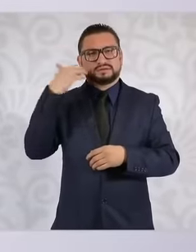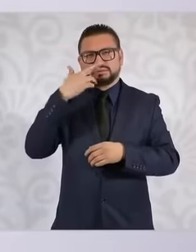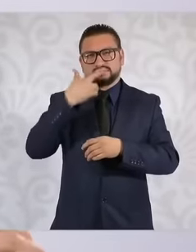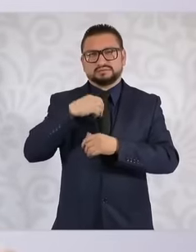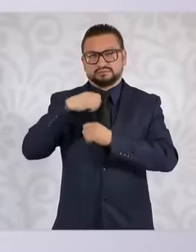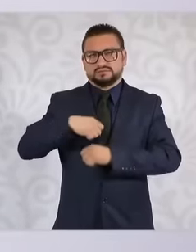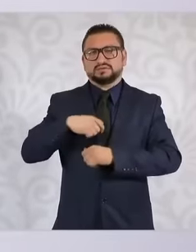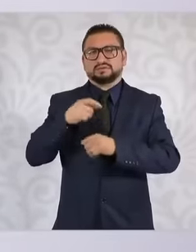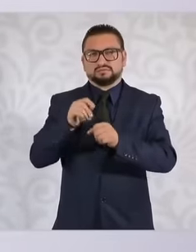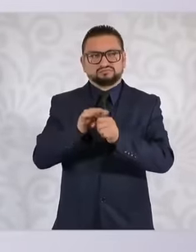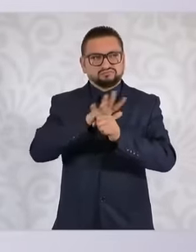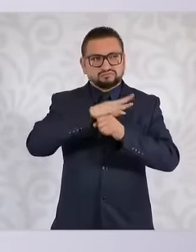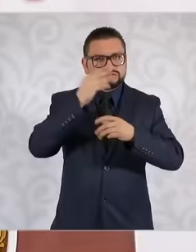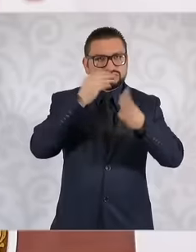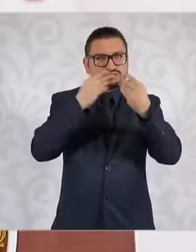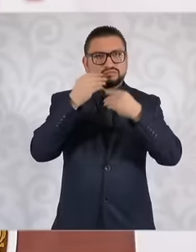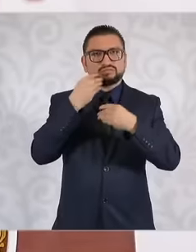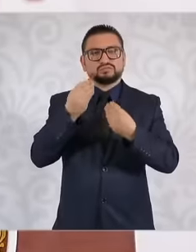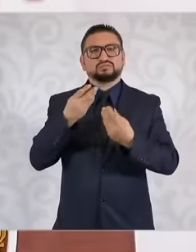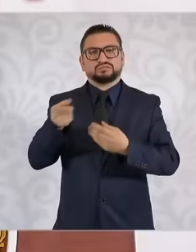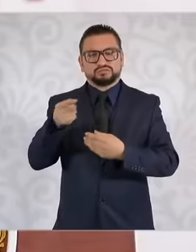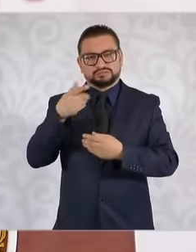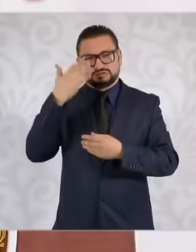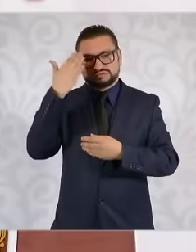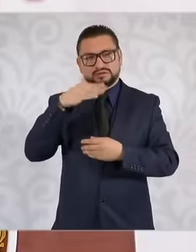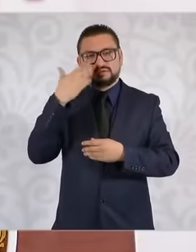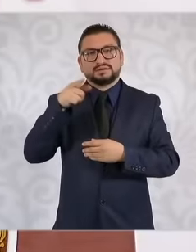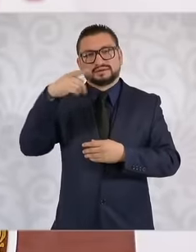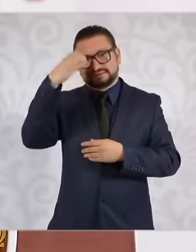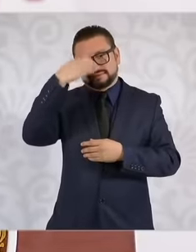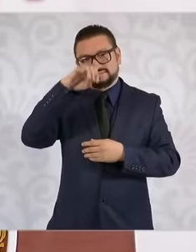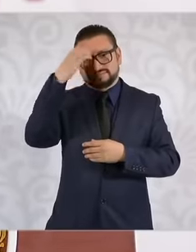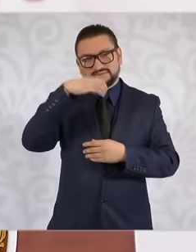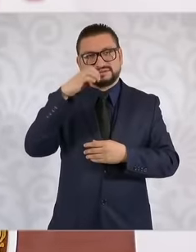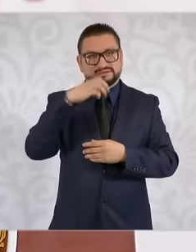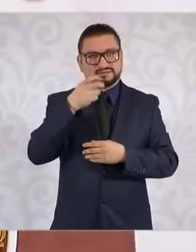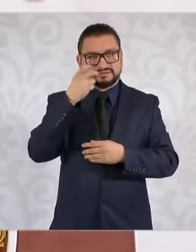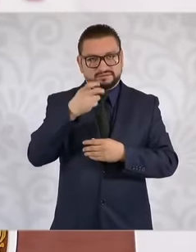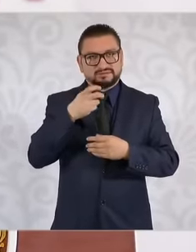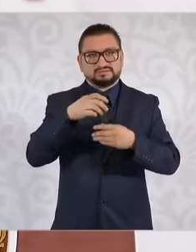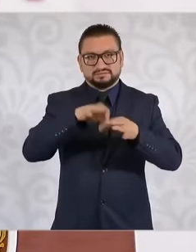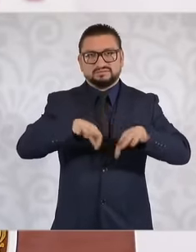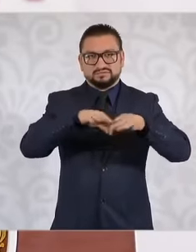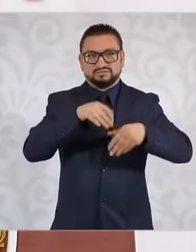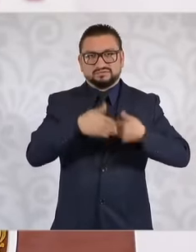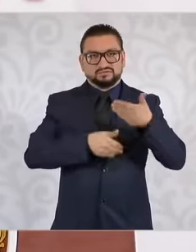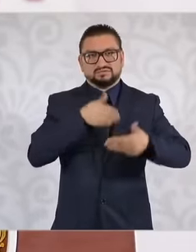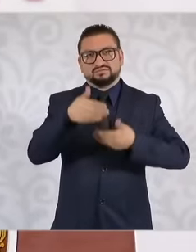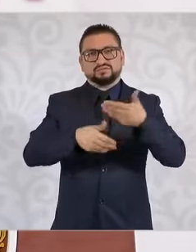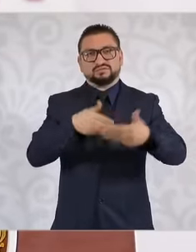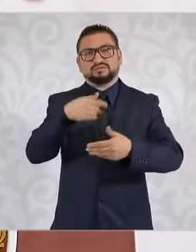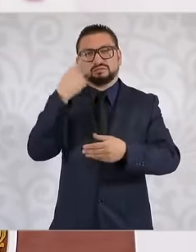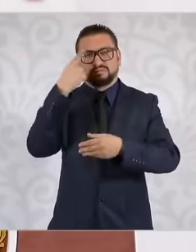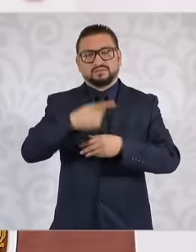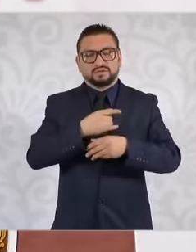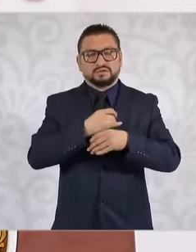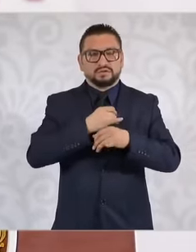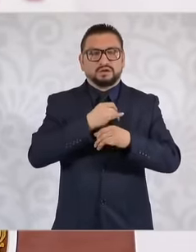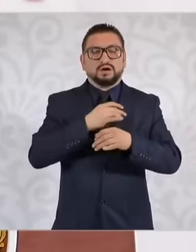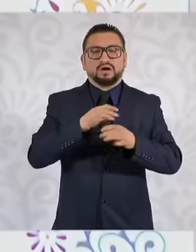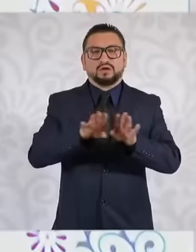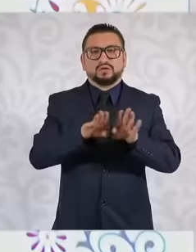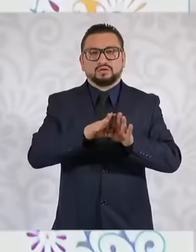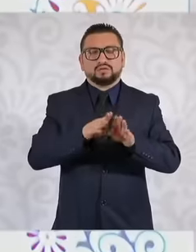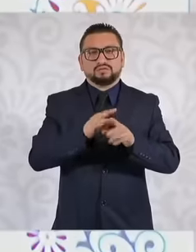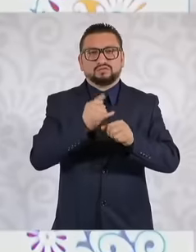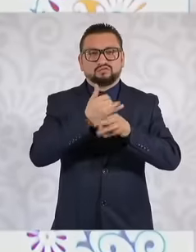la pandemia y aprendió mucho, pues él es experto justamente en procesos de digitalización,